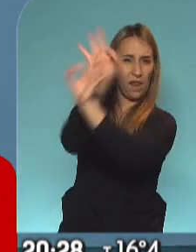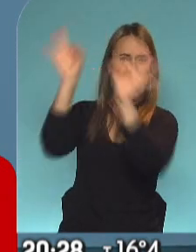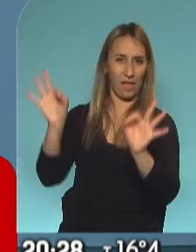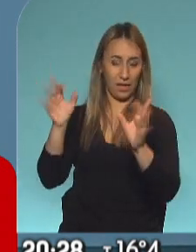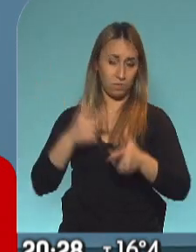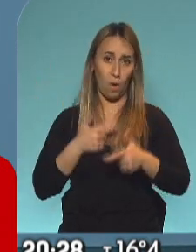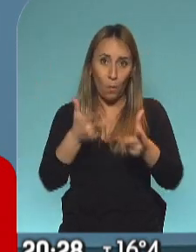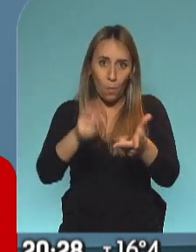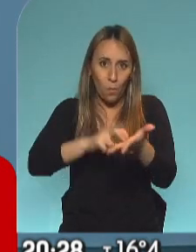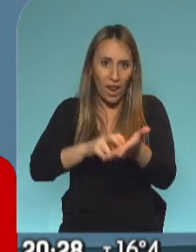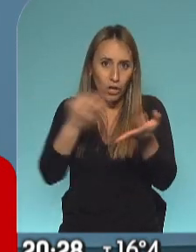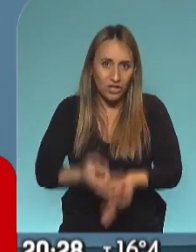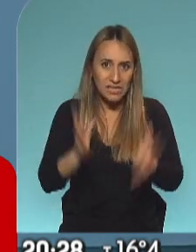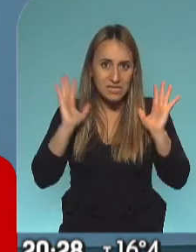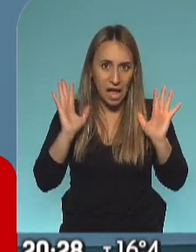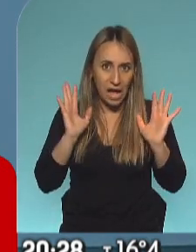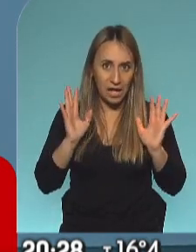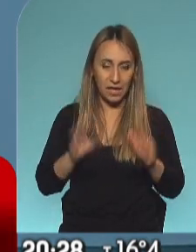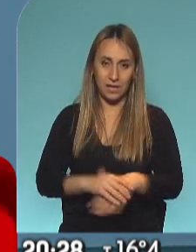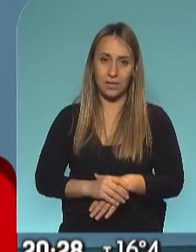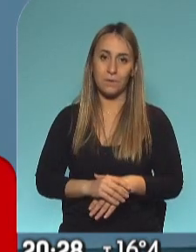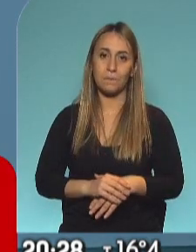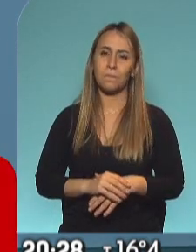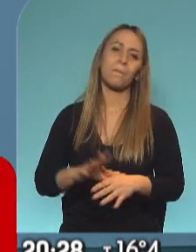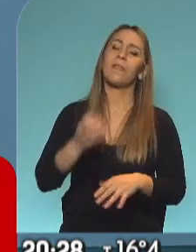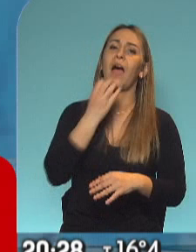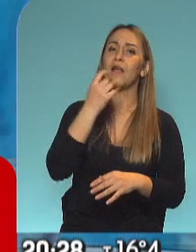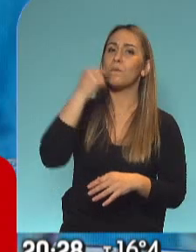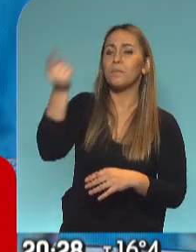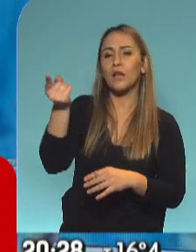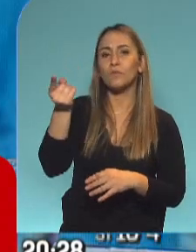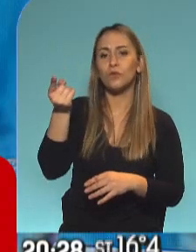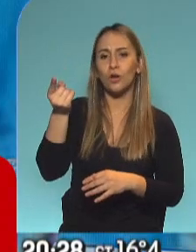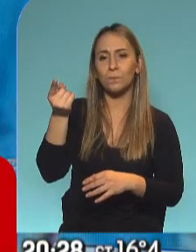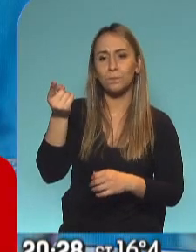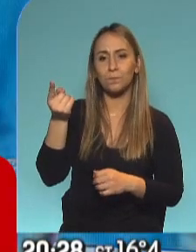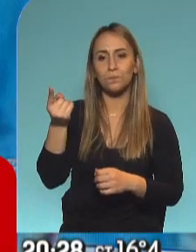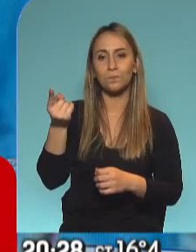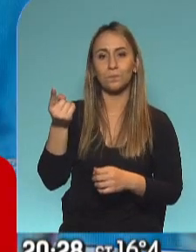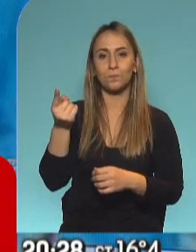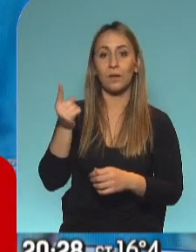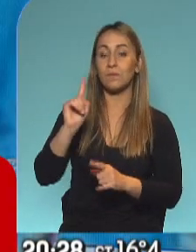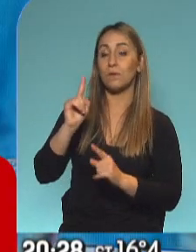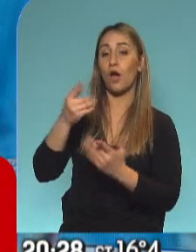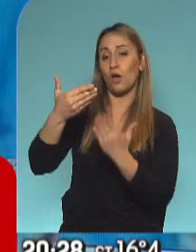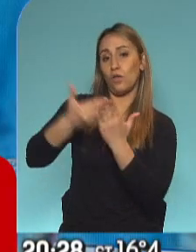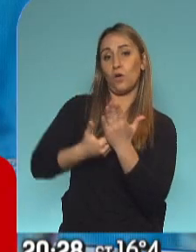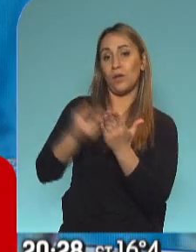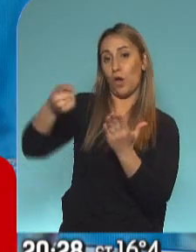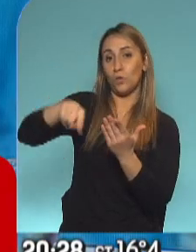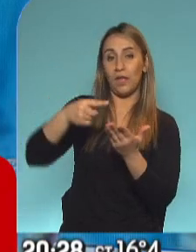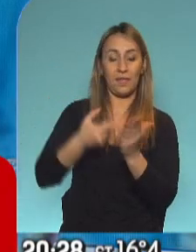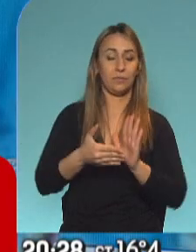noticia. Uh-huh. Ministro, le hago una consulta a propósito de algo que no, nos ha llegado, el documento que ustedes presentaban hace un ratito nada